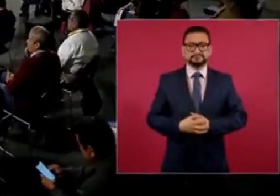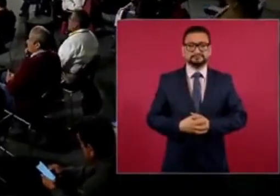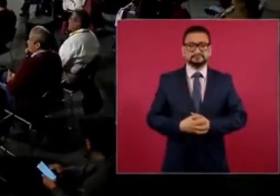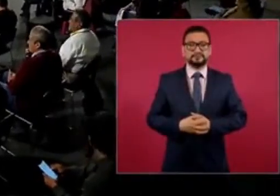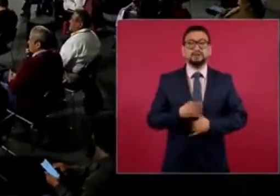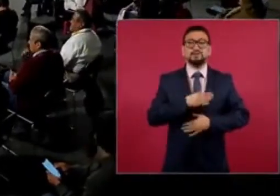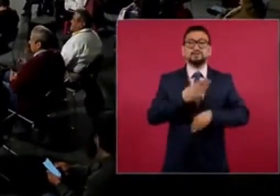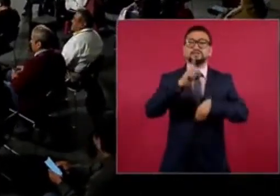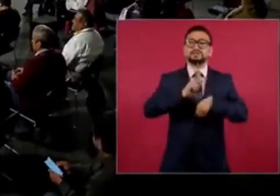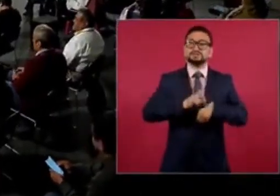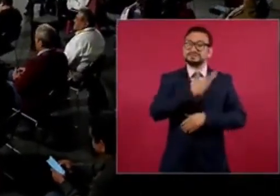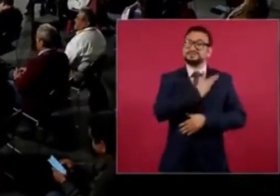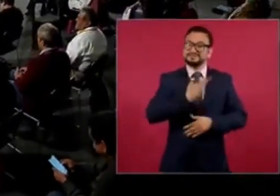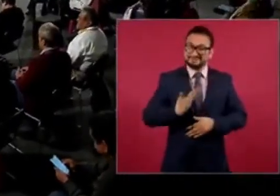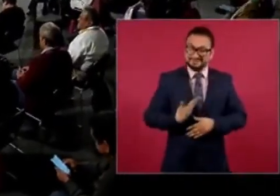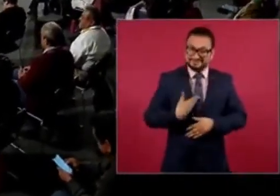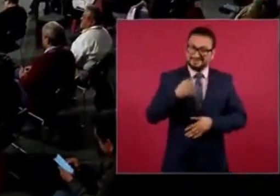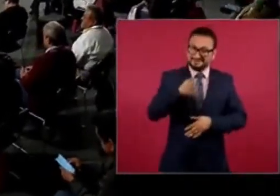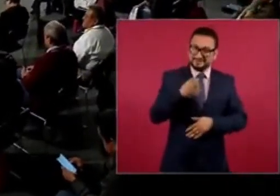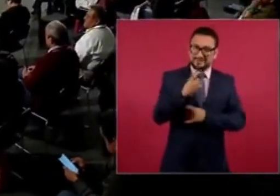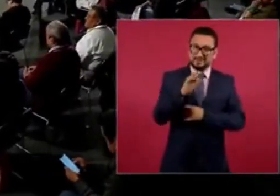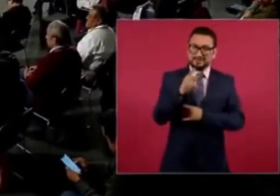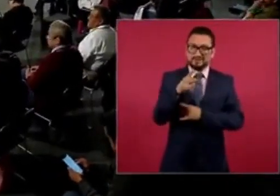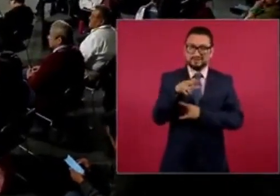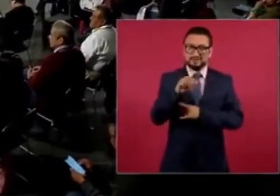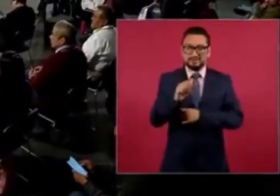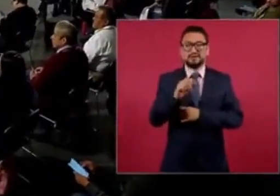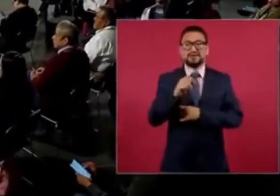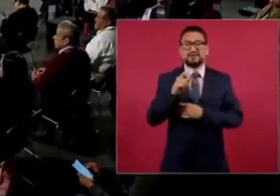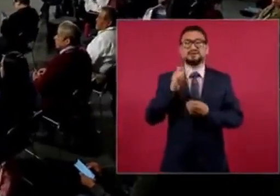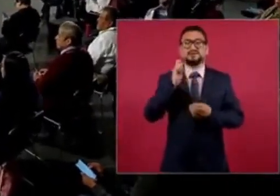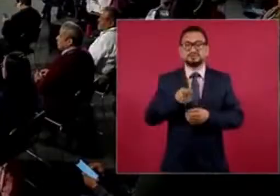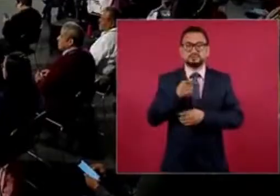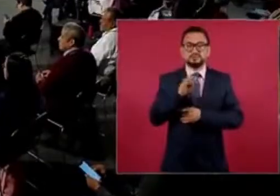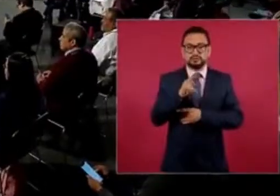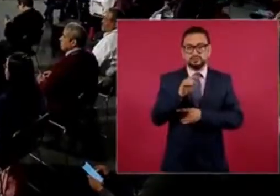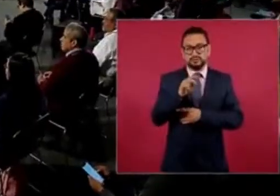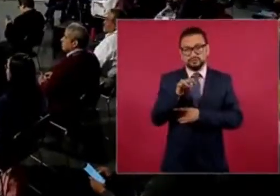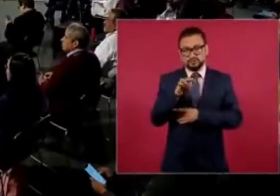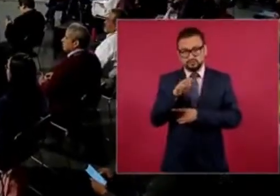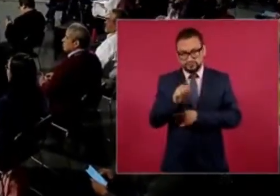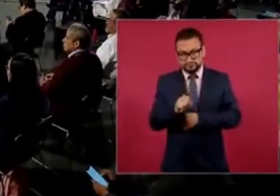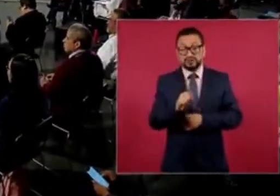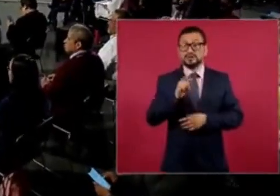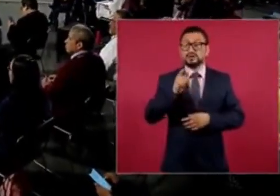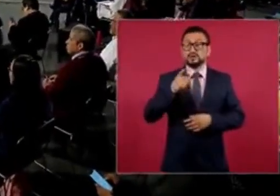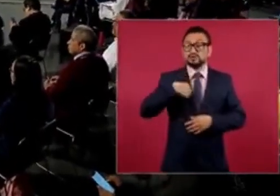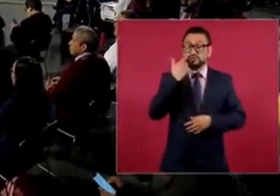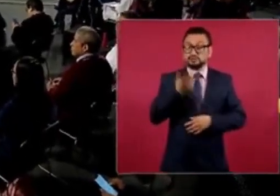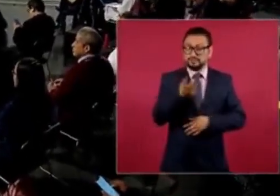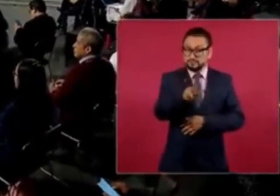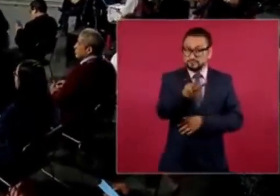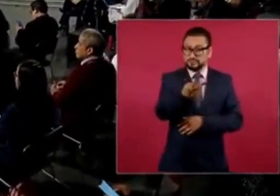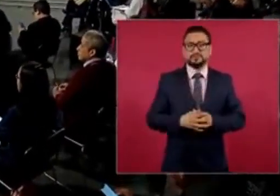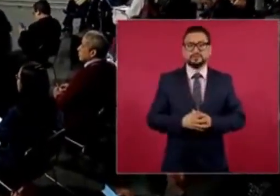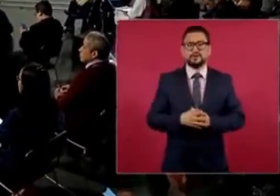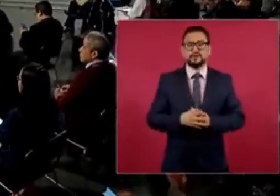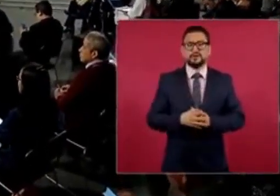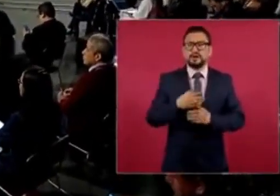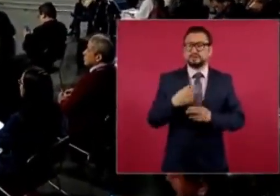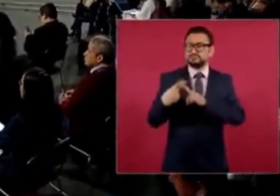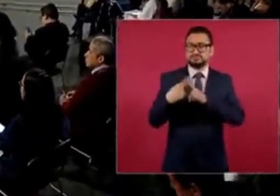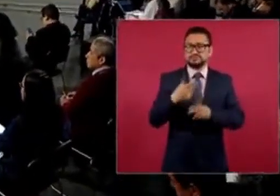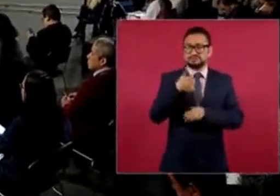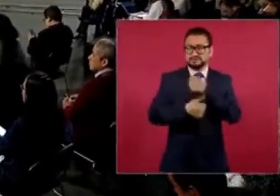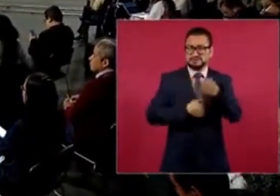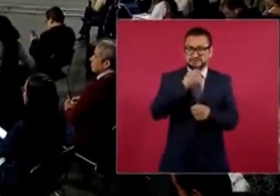Buenos días, presidente. Lo saluda Carolina Millán de la agencia Bloomberg News. Quería preguntarle, en este sexenio, la